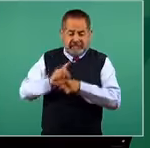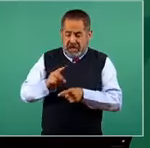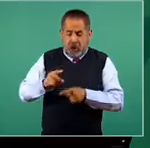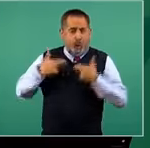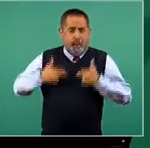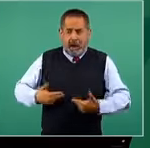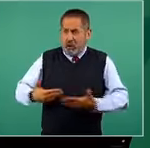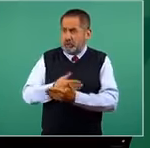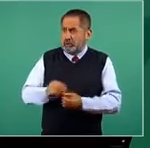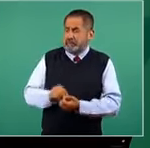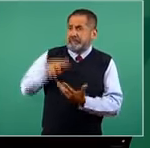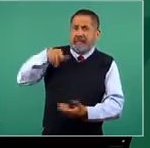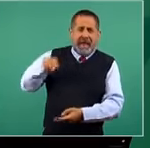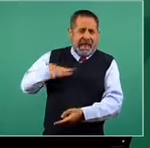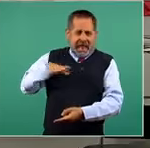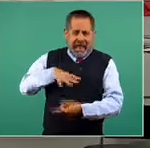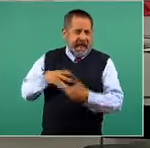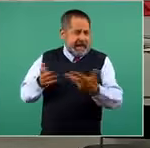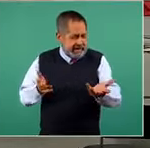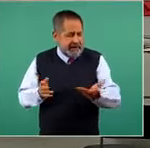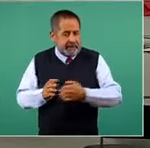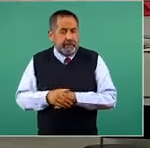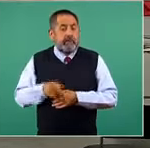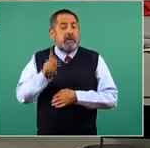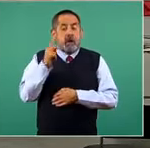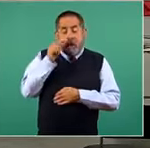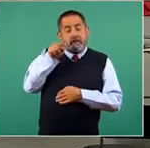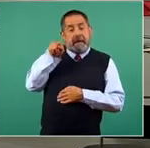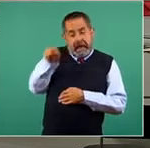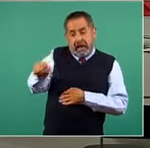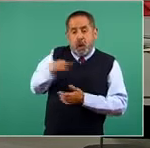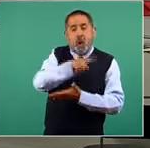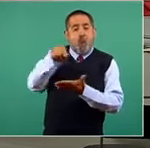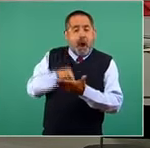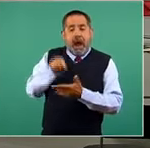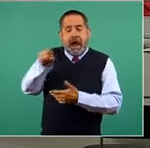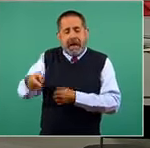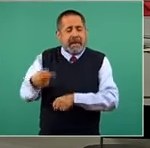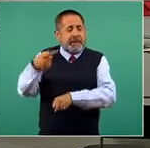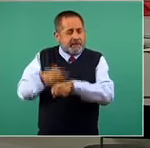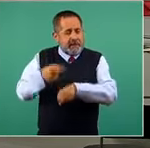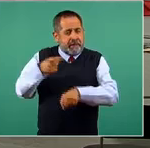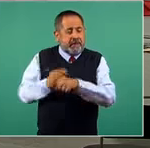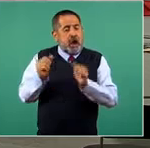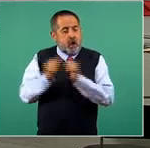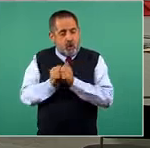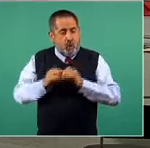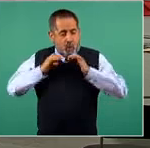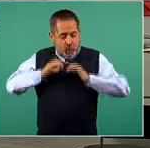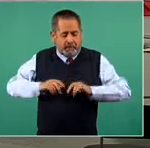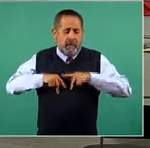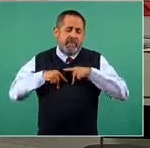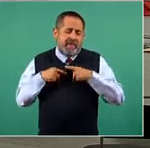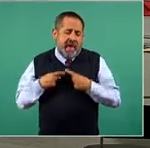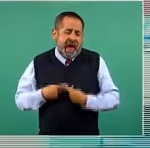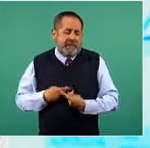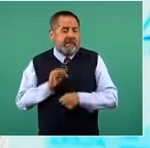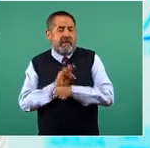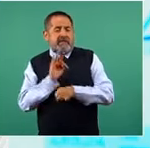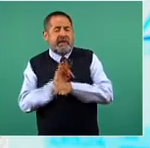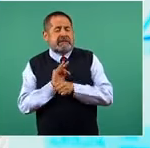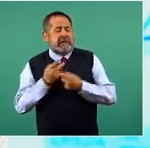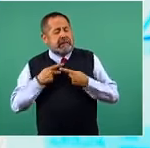humana. Pero en condiciones donde se suman estas enfermedades inmunosupresoras y